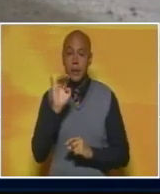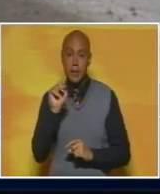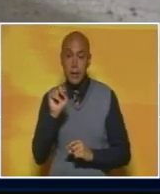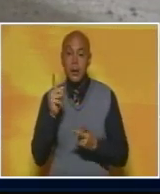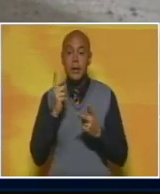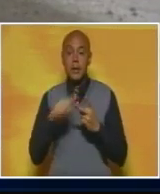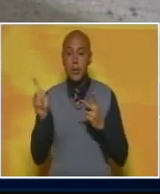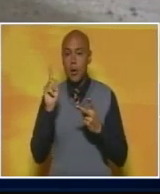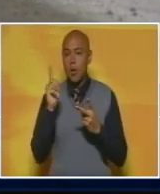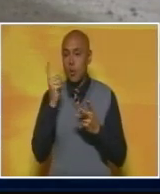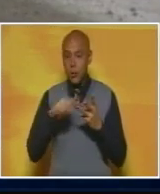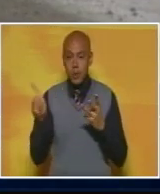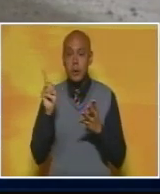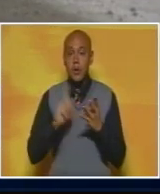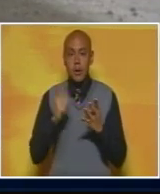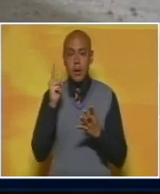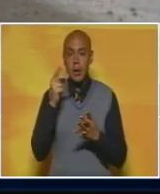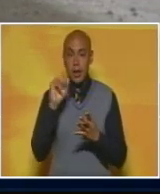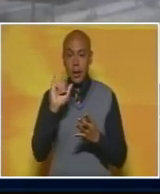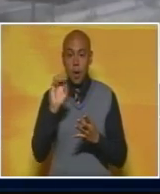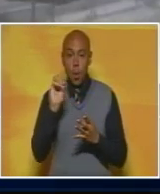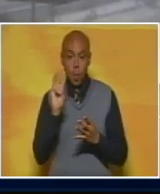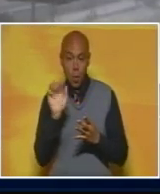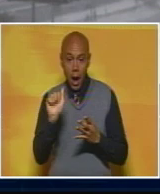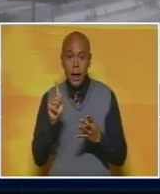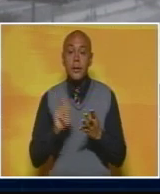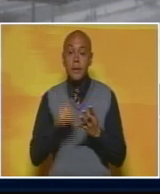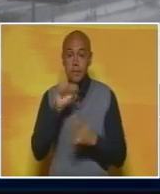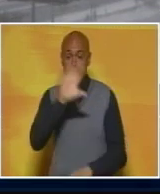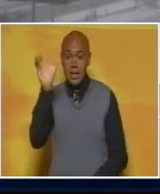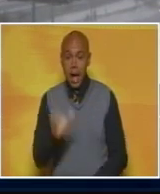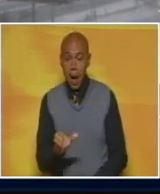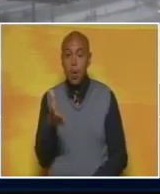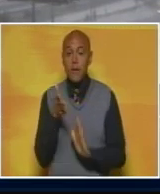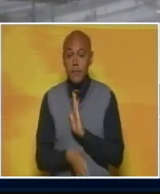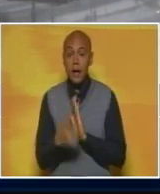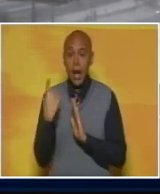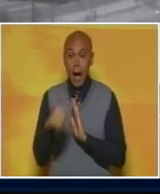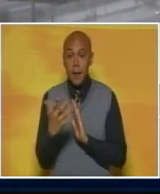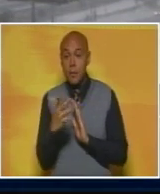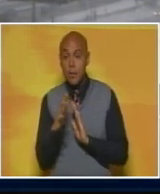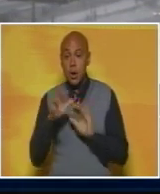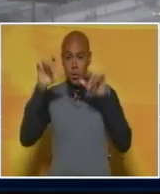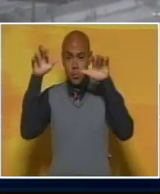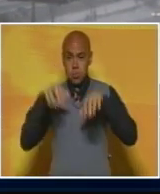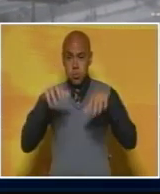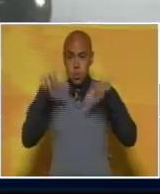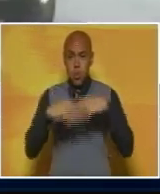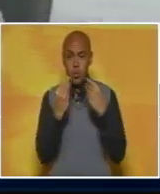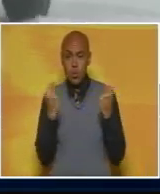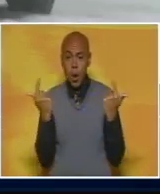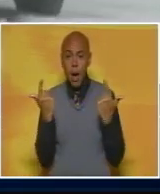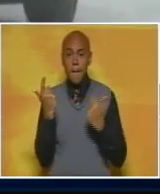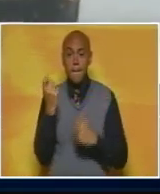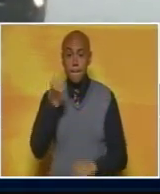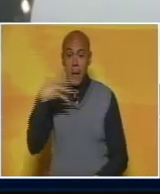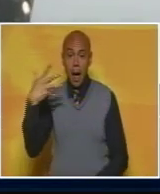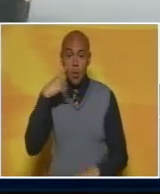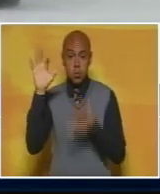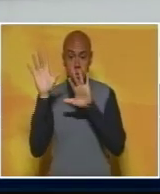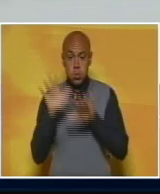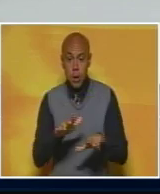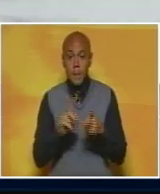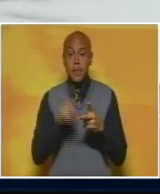Des Moines, Iowa y Chicago podrían ver alrededor de 1 pulgada de nieve o menos, mientras que